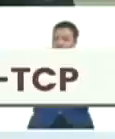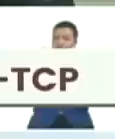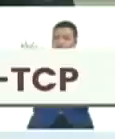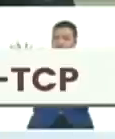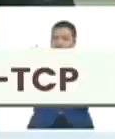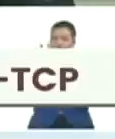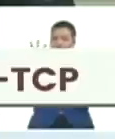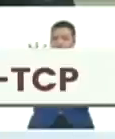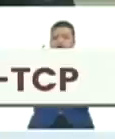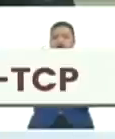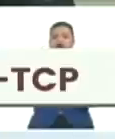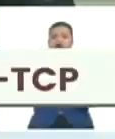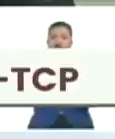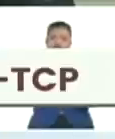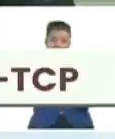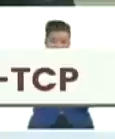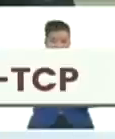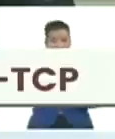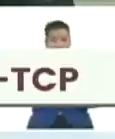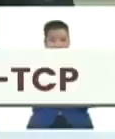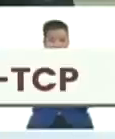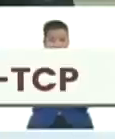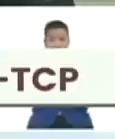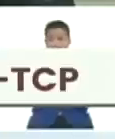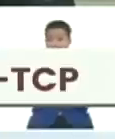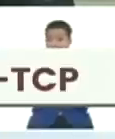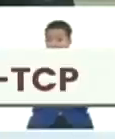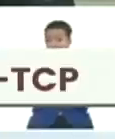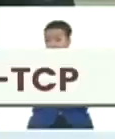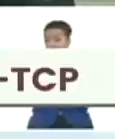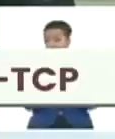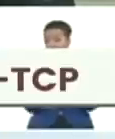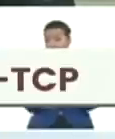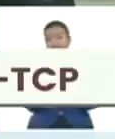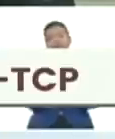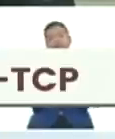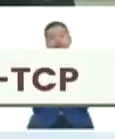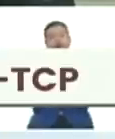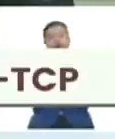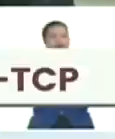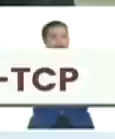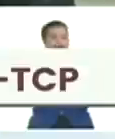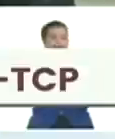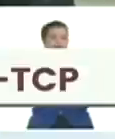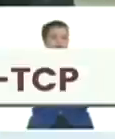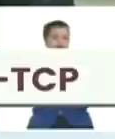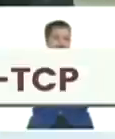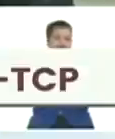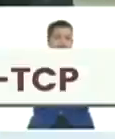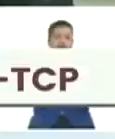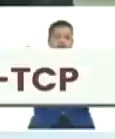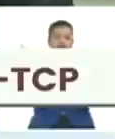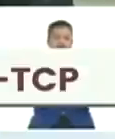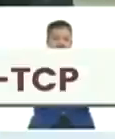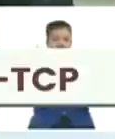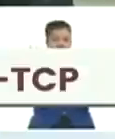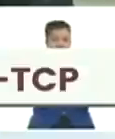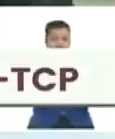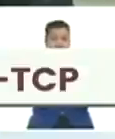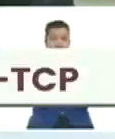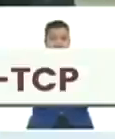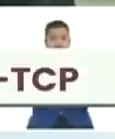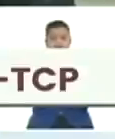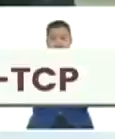climáticos que trae como resultado la destrucción de vida, recursos materiales, aumento